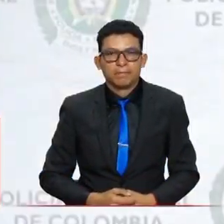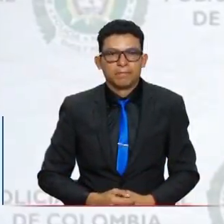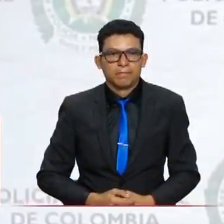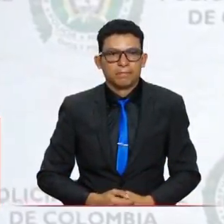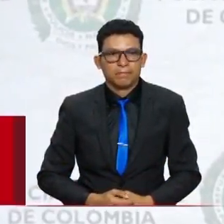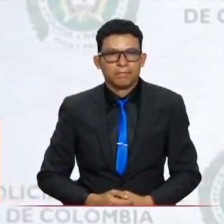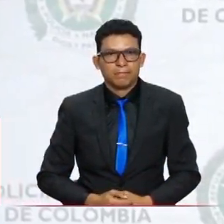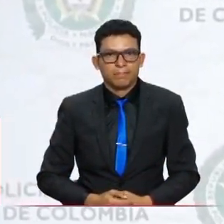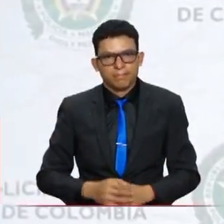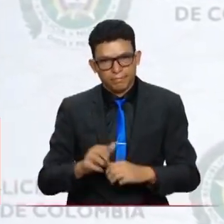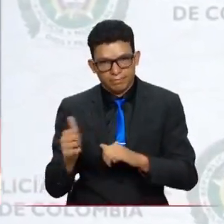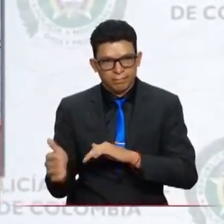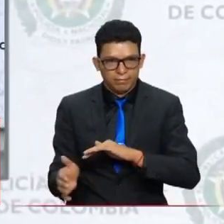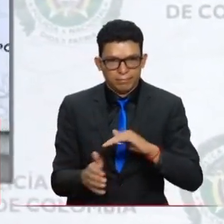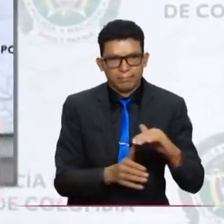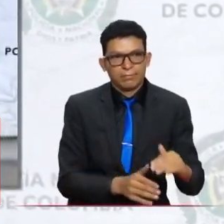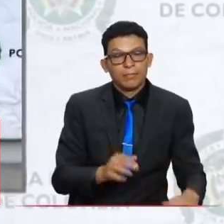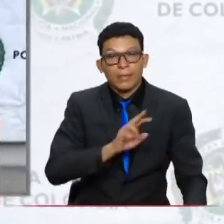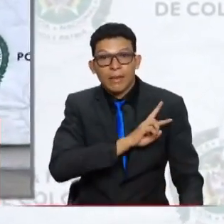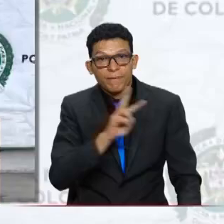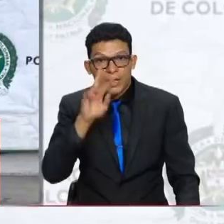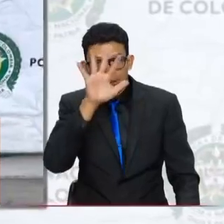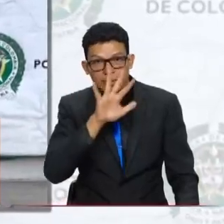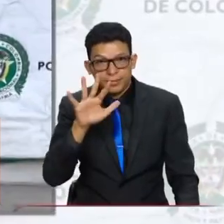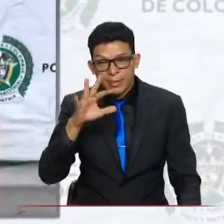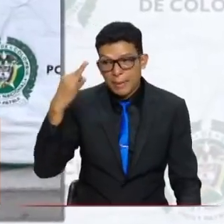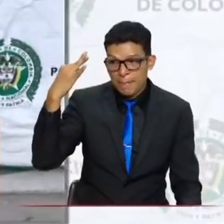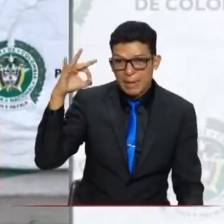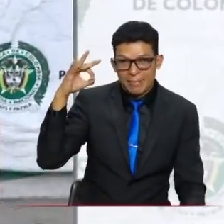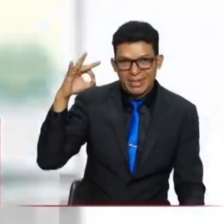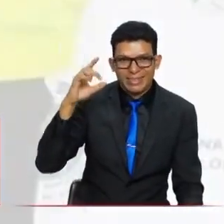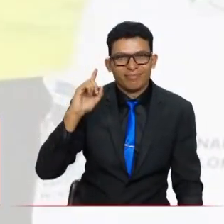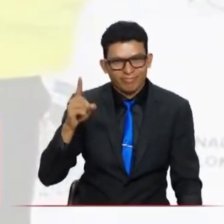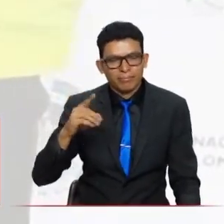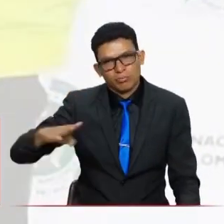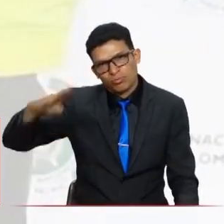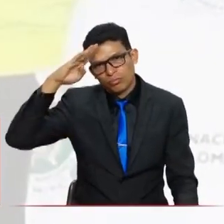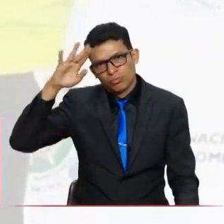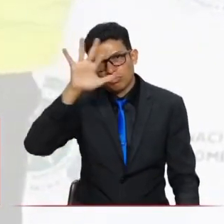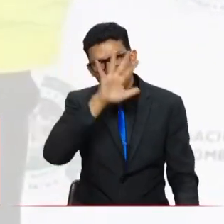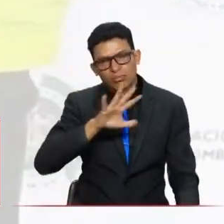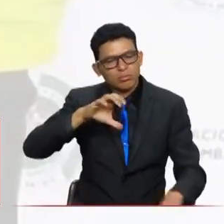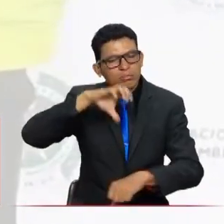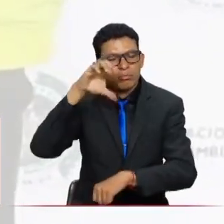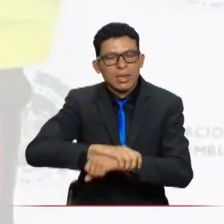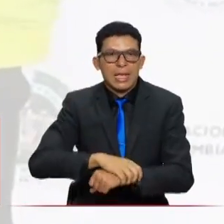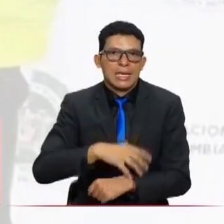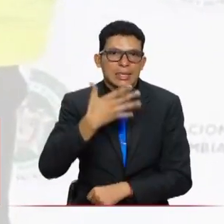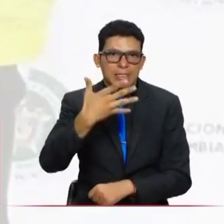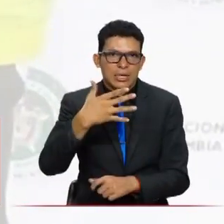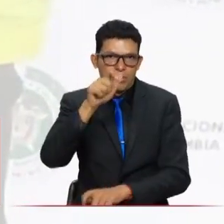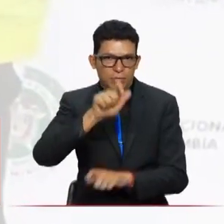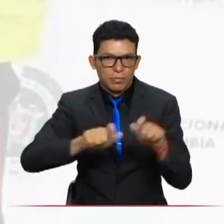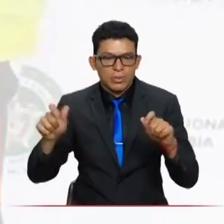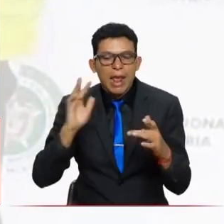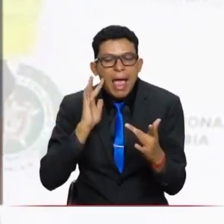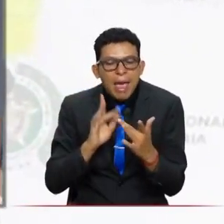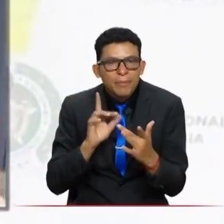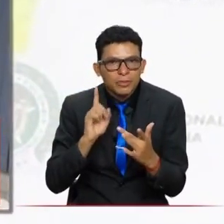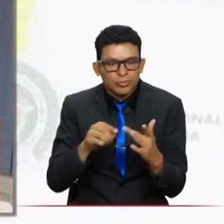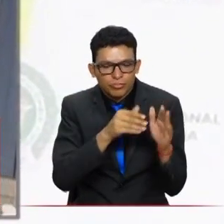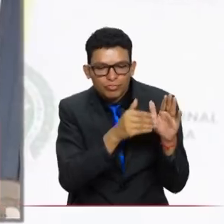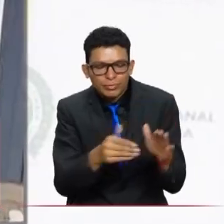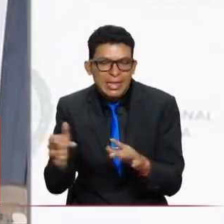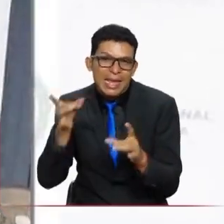de otro lado en el Valle del cauca en Palmira la policía del departamento capturó a cinco personas relacionadas con el delito de